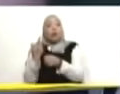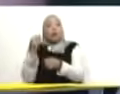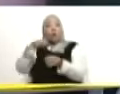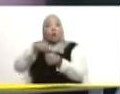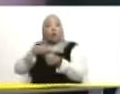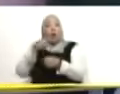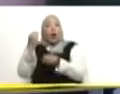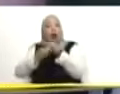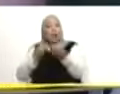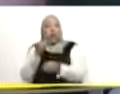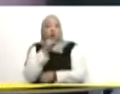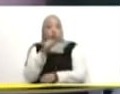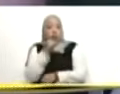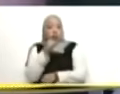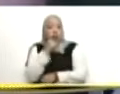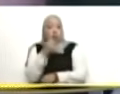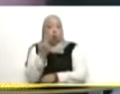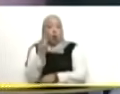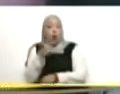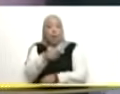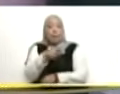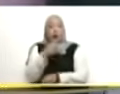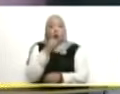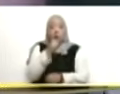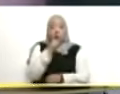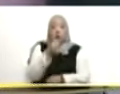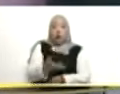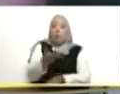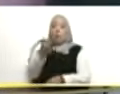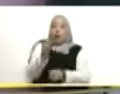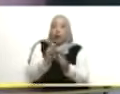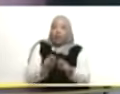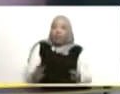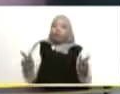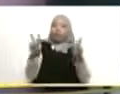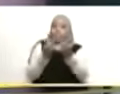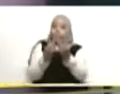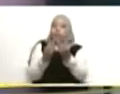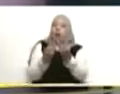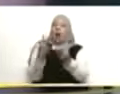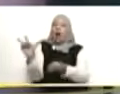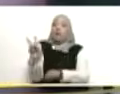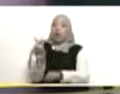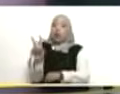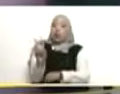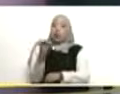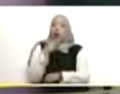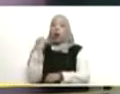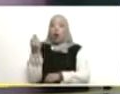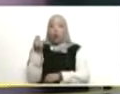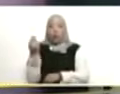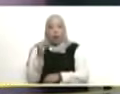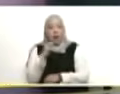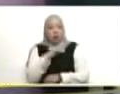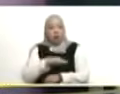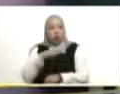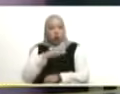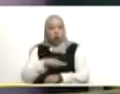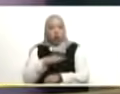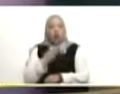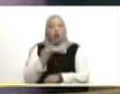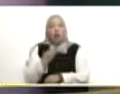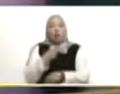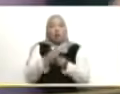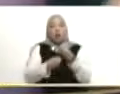y además de contenido de valor. Por eso nosotros vamos a fundar desde Venezuela Joven la gran escuela de creadores